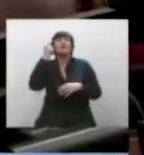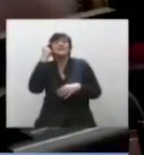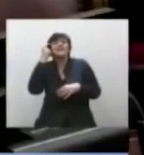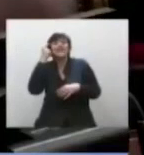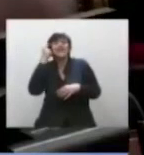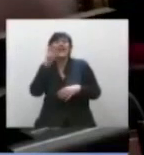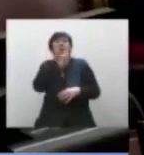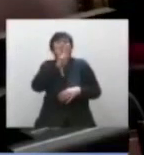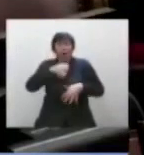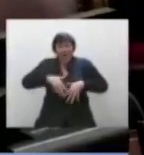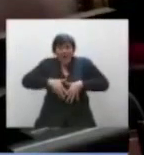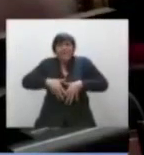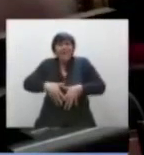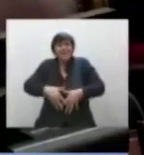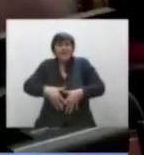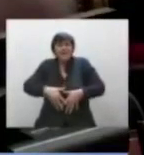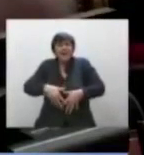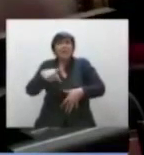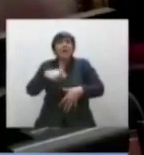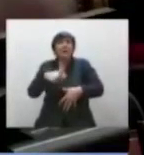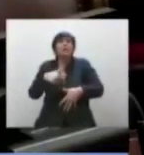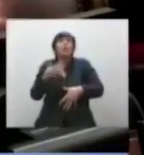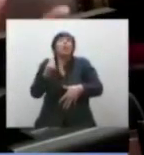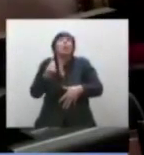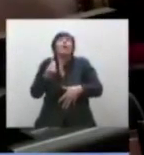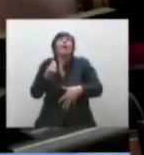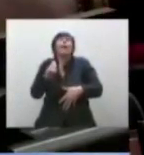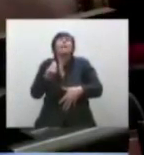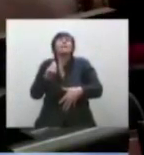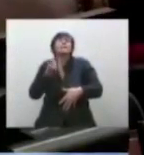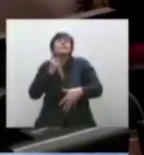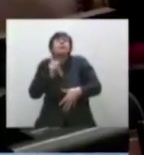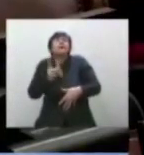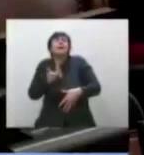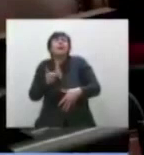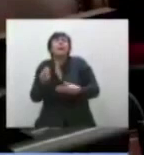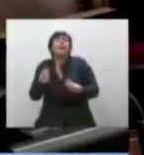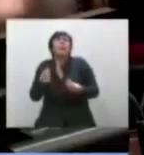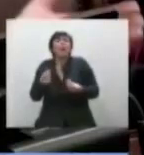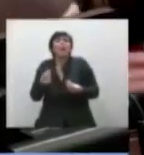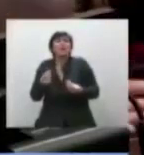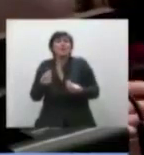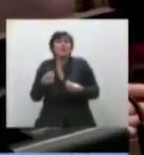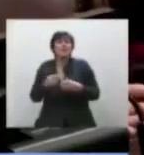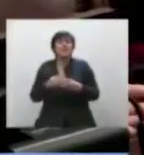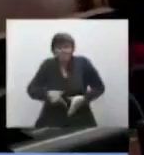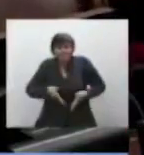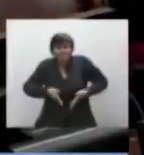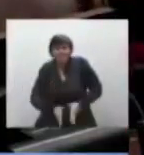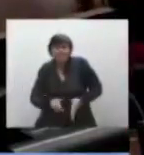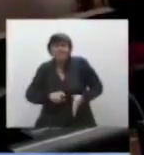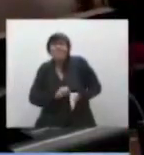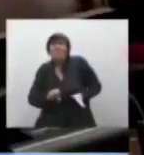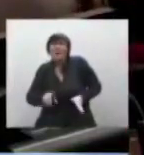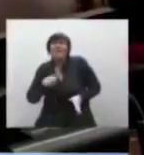los sanciona o no se les puede pedir la renuncia por decir una burrada como la que dijo Urtubey? Se lo sanciona con una suma. Hay varias organizaciones, sí, no, pero perdón, de todos modos, no, hay sí,